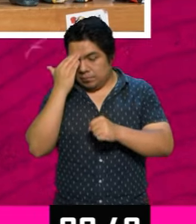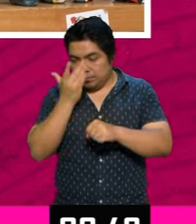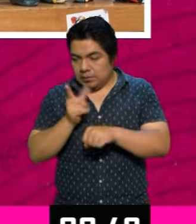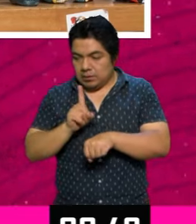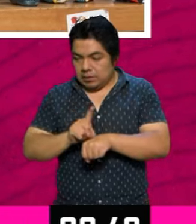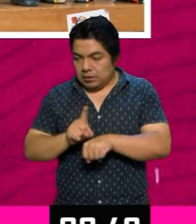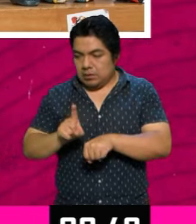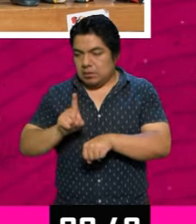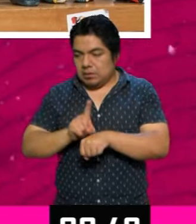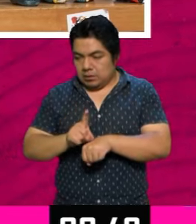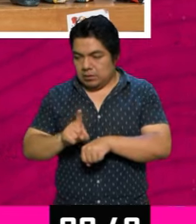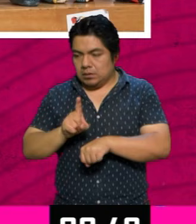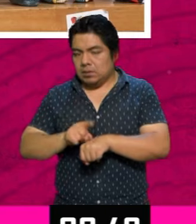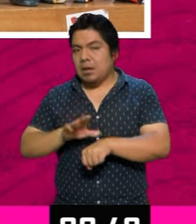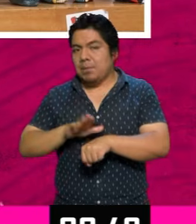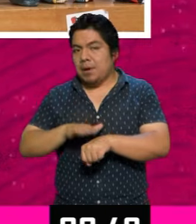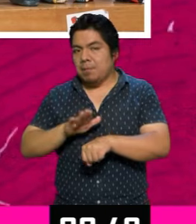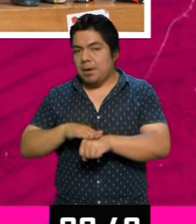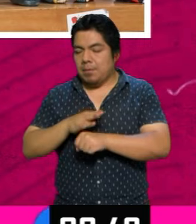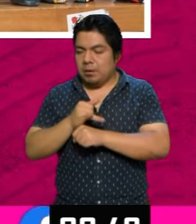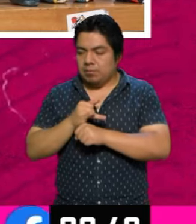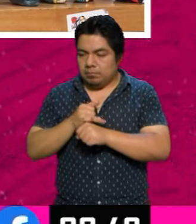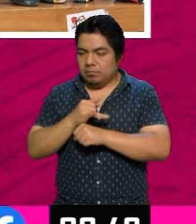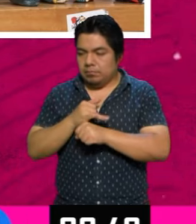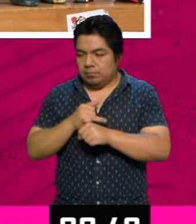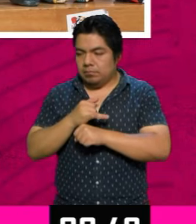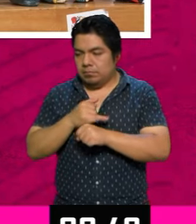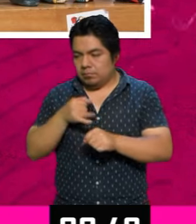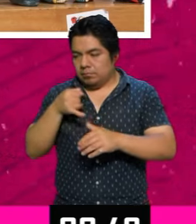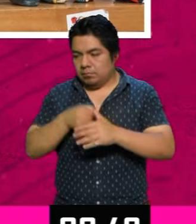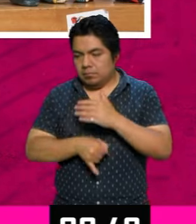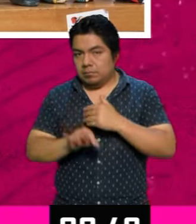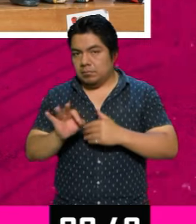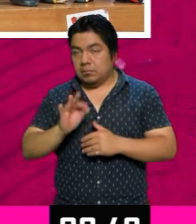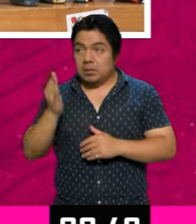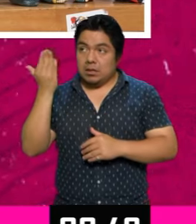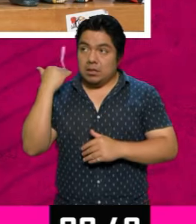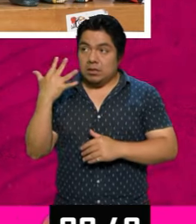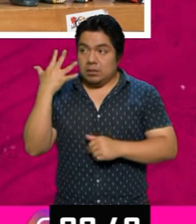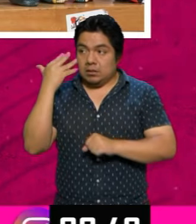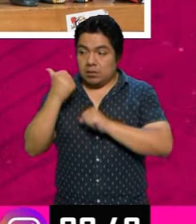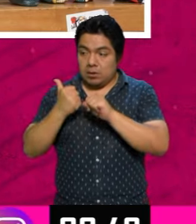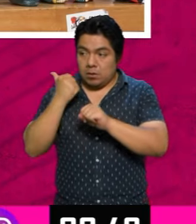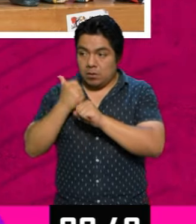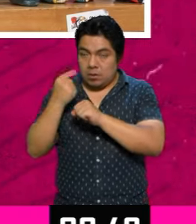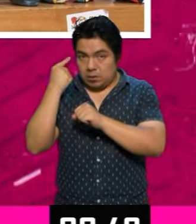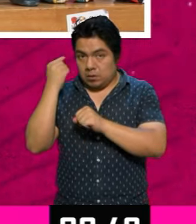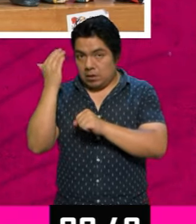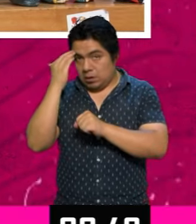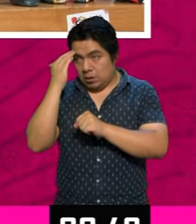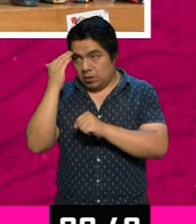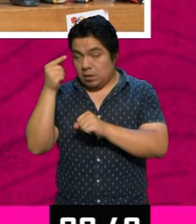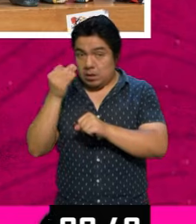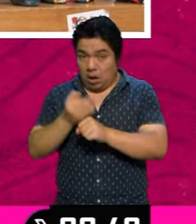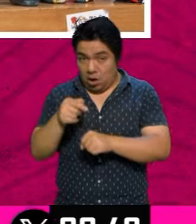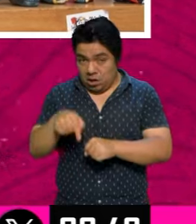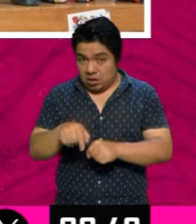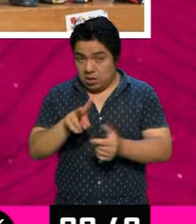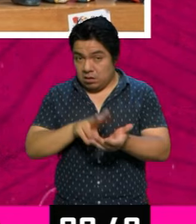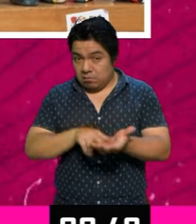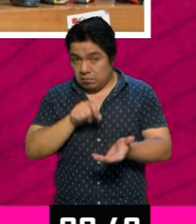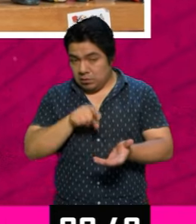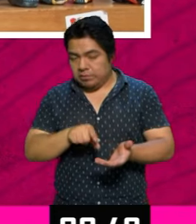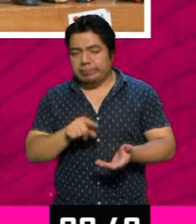investiga muchísimo en estas áreas y quién sabe si lo que supimos hace 5 años todavía hoy valga. ¿Sí? Por eso es tan importante